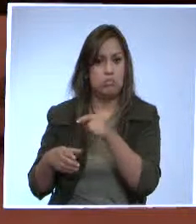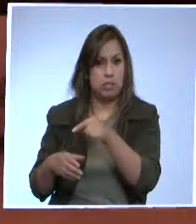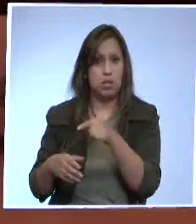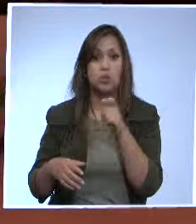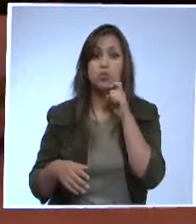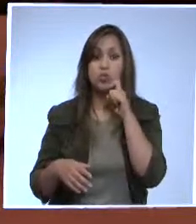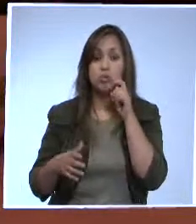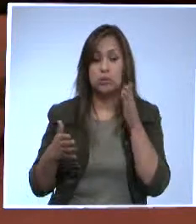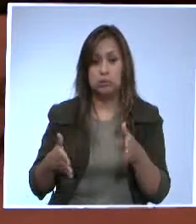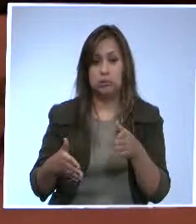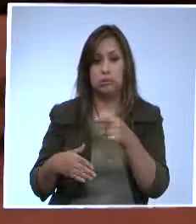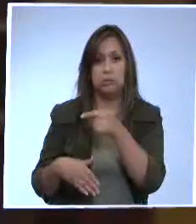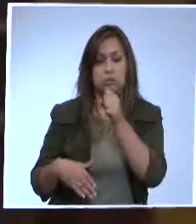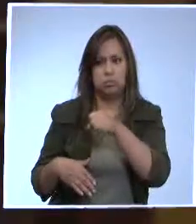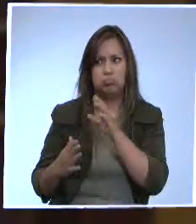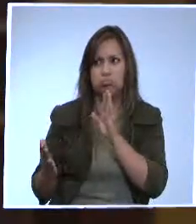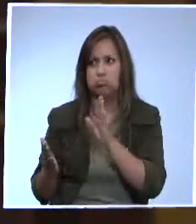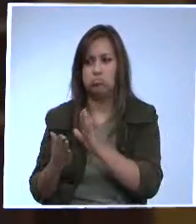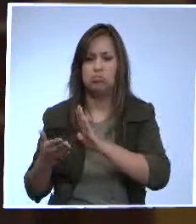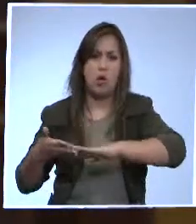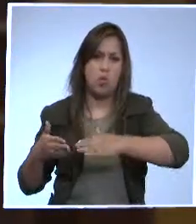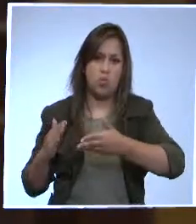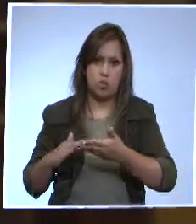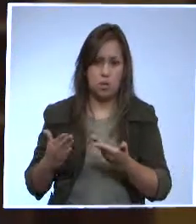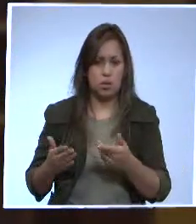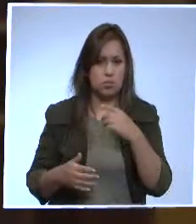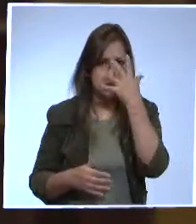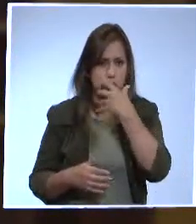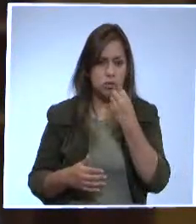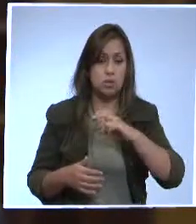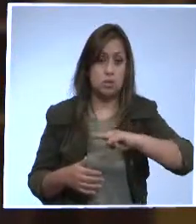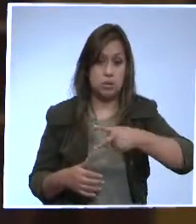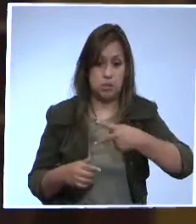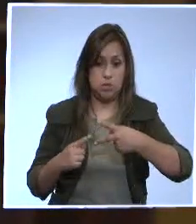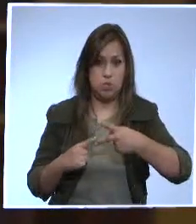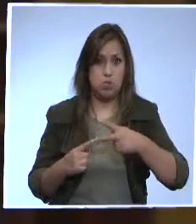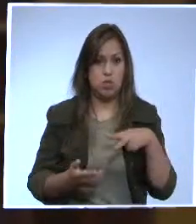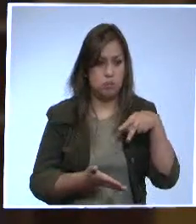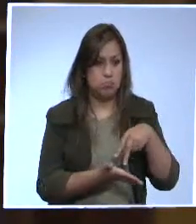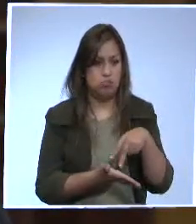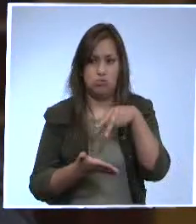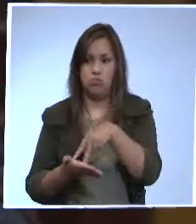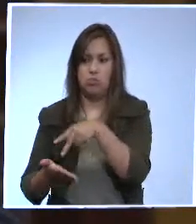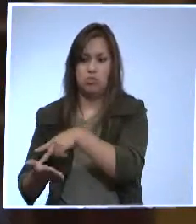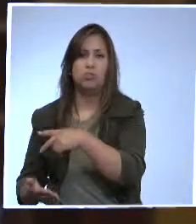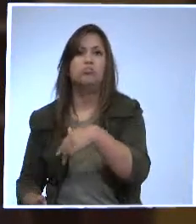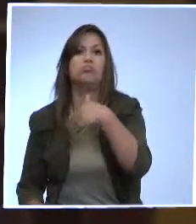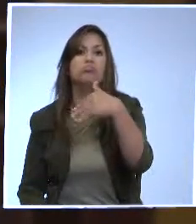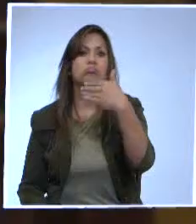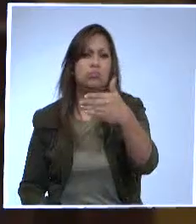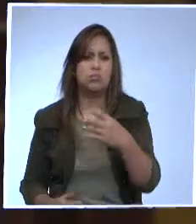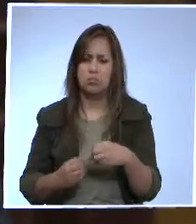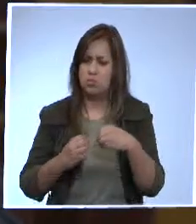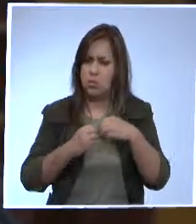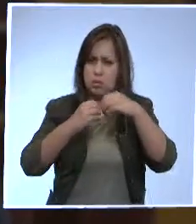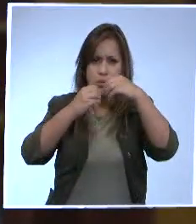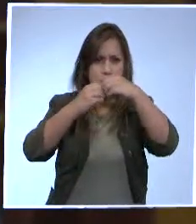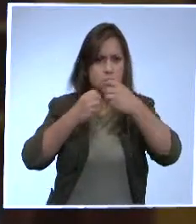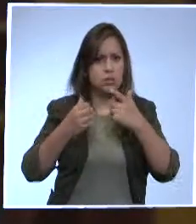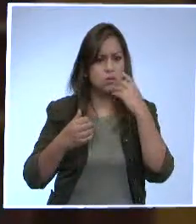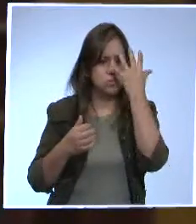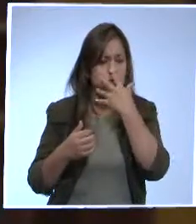cercano también a la gente de la comunidad esta segunda fase es las paradas y vendrán otras etapas más de mejoramiento en la ornamentación